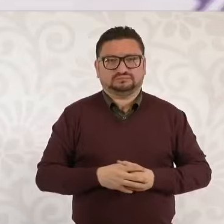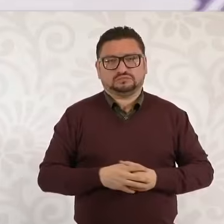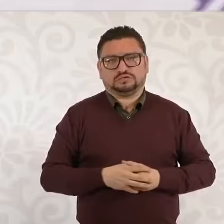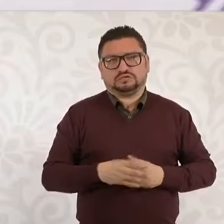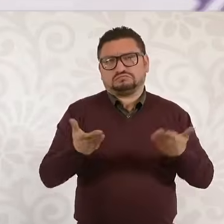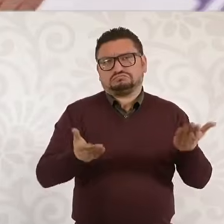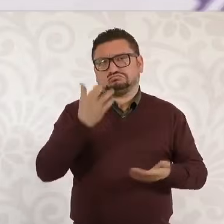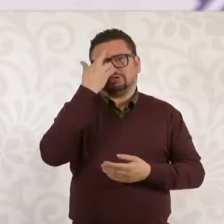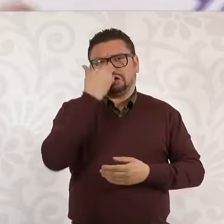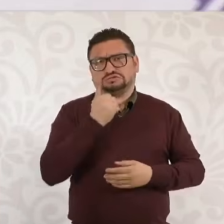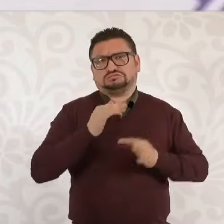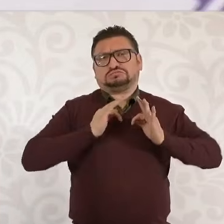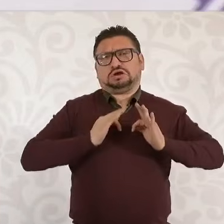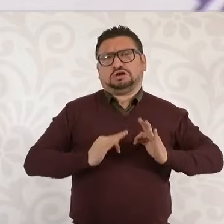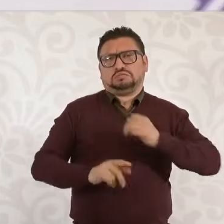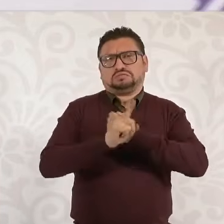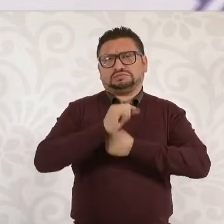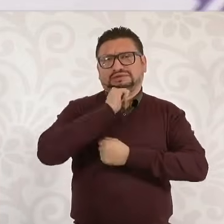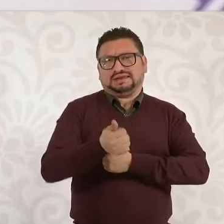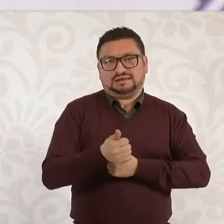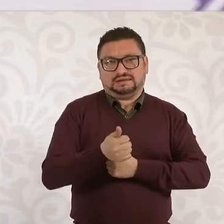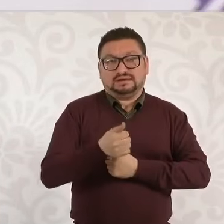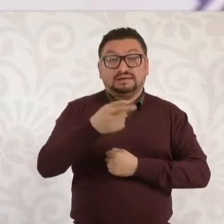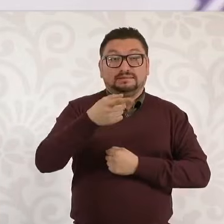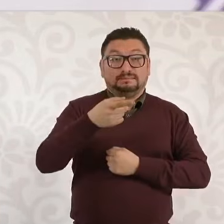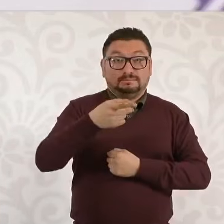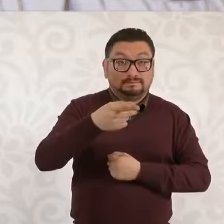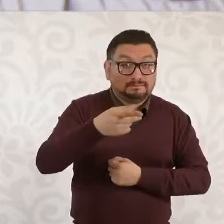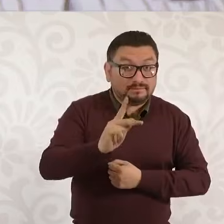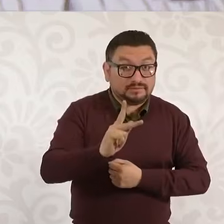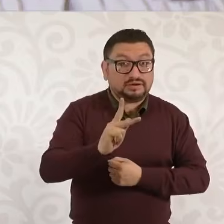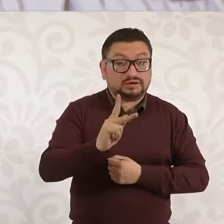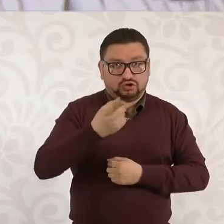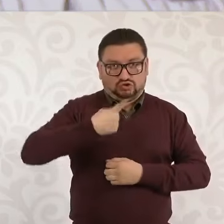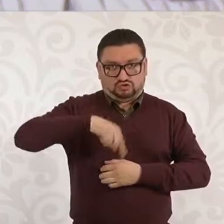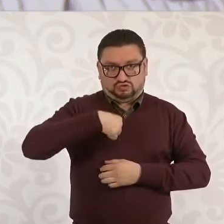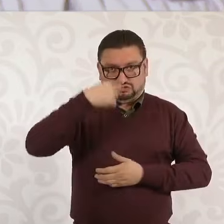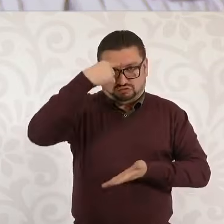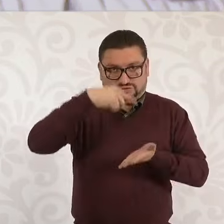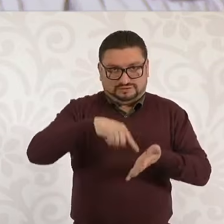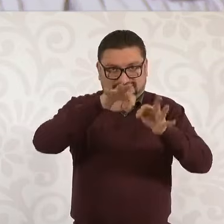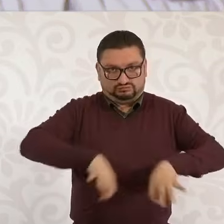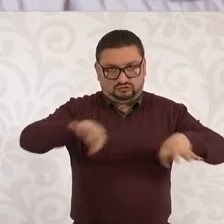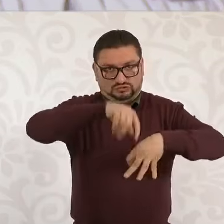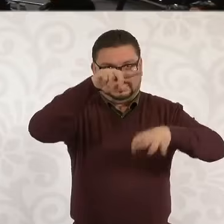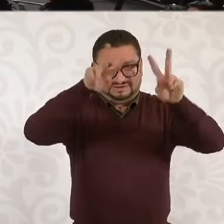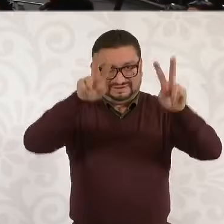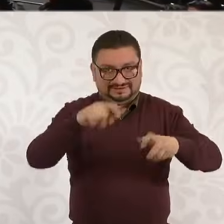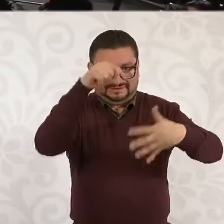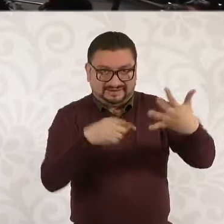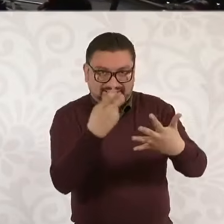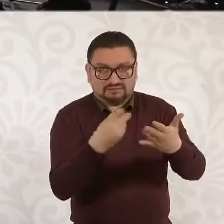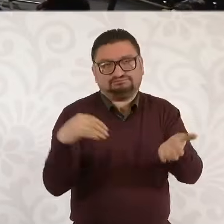racional, tranquilo, sin problemas, nada más pues que tenga lo que consideramos que es importante. Y ya por